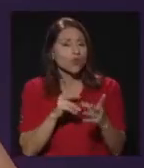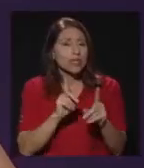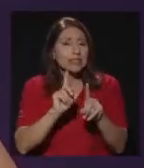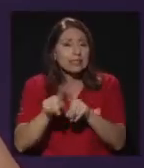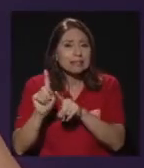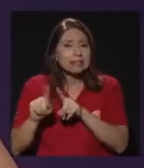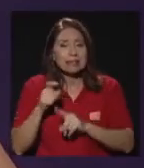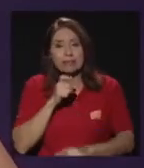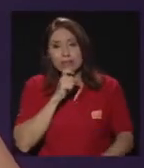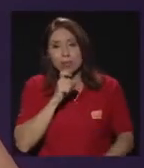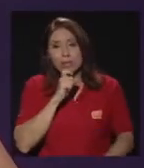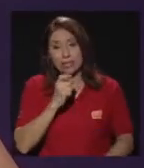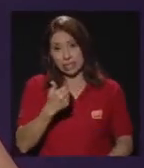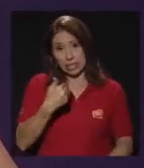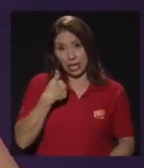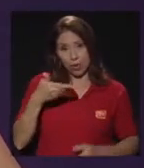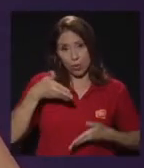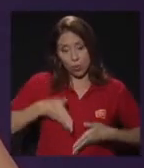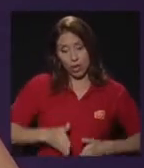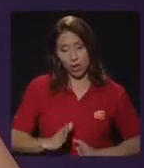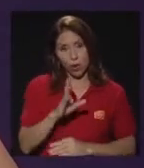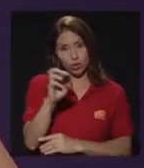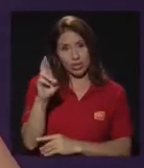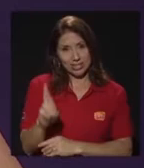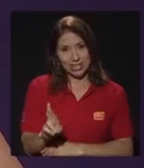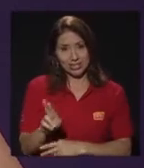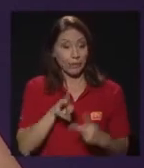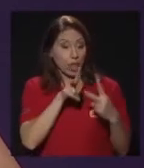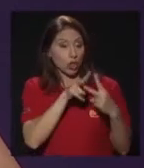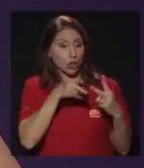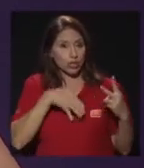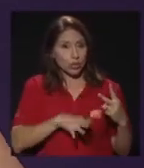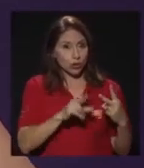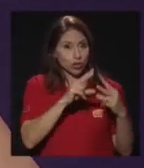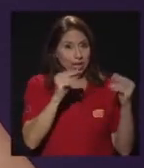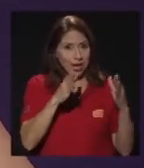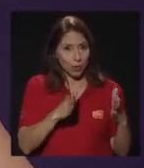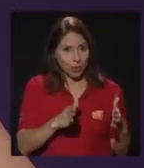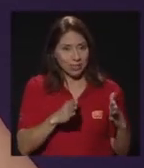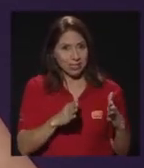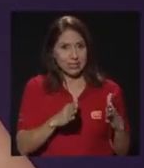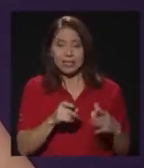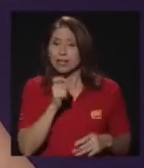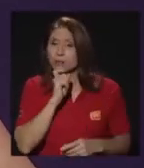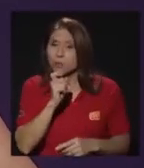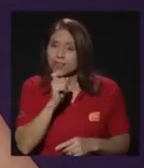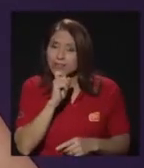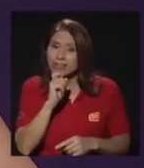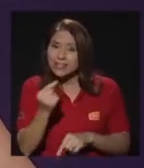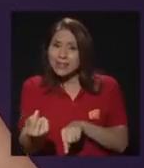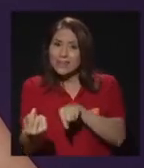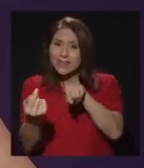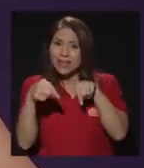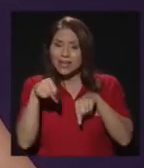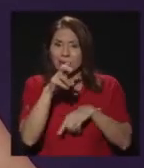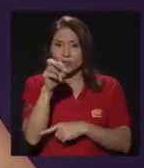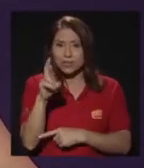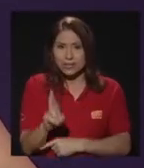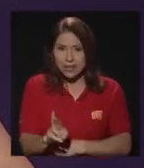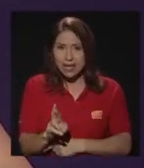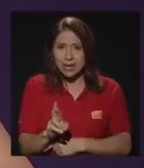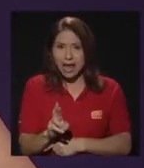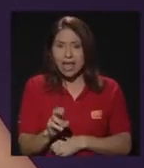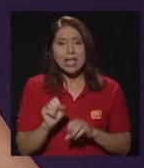Yo tengo un hijo costarricense, tengo dos nicaragüenses. Es muy difícil venir a Costa Rica y poderse